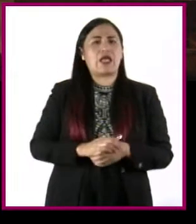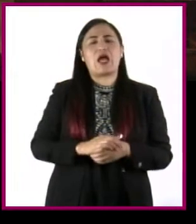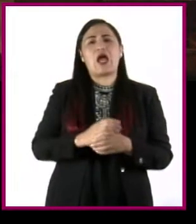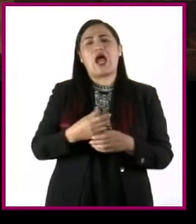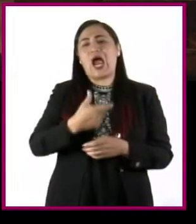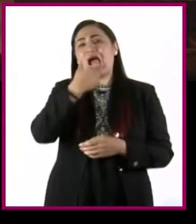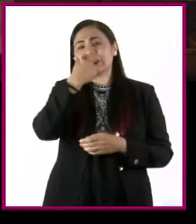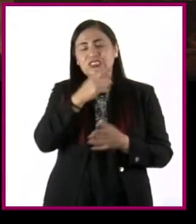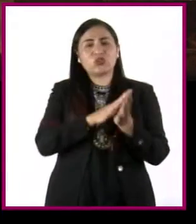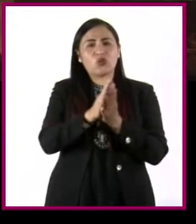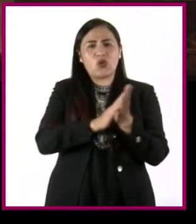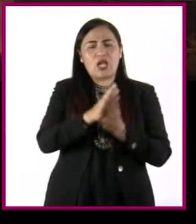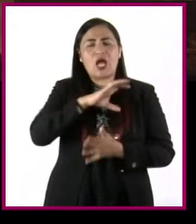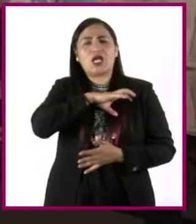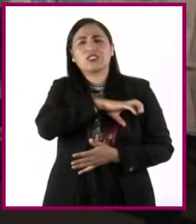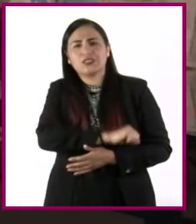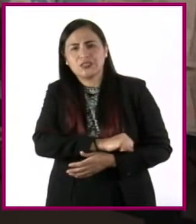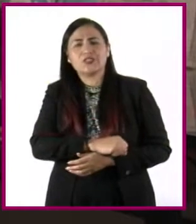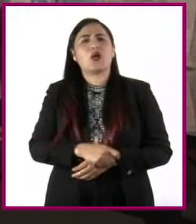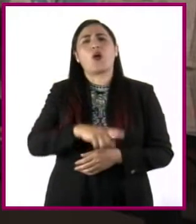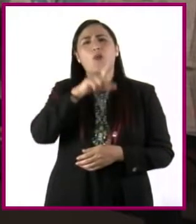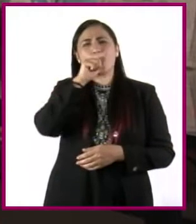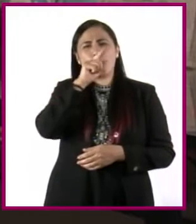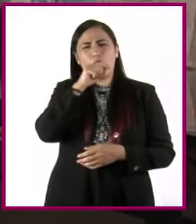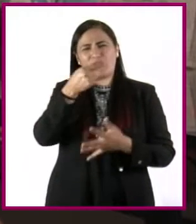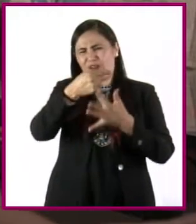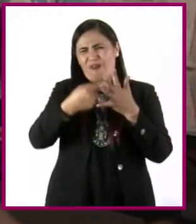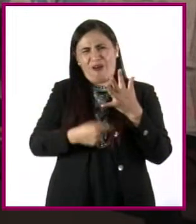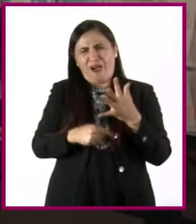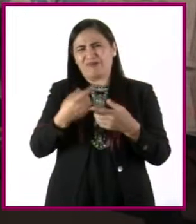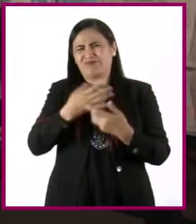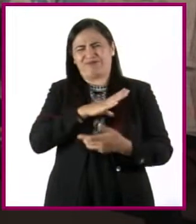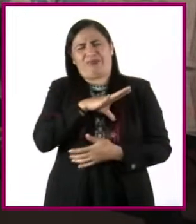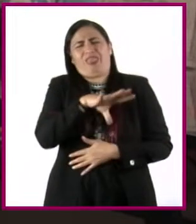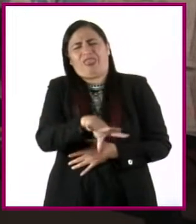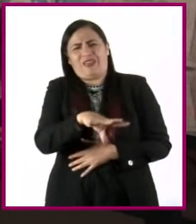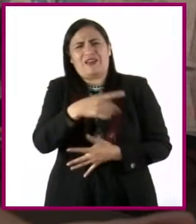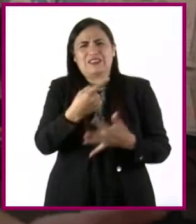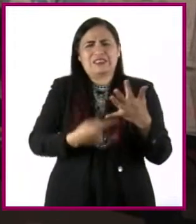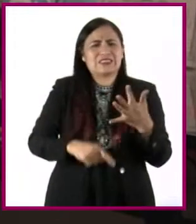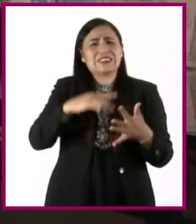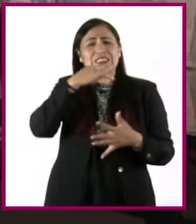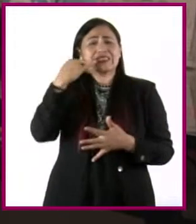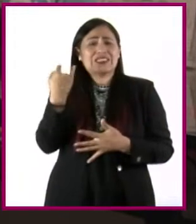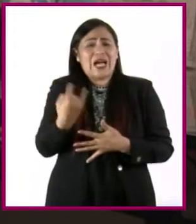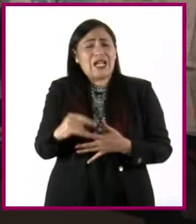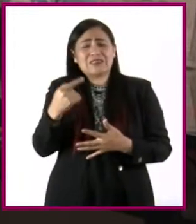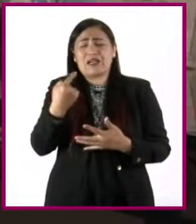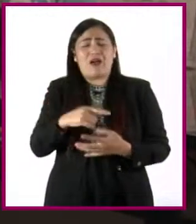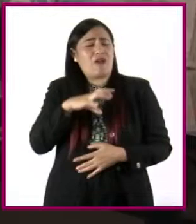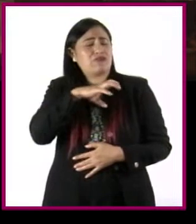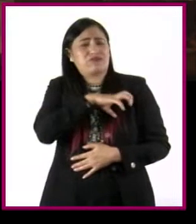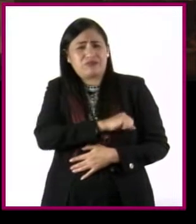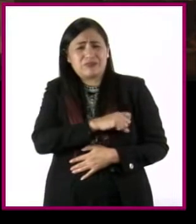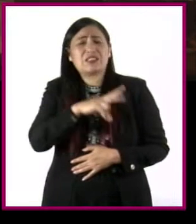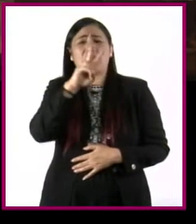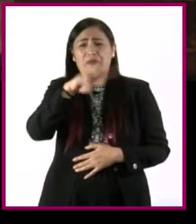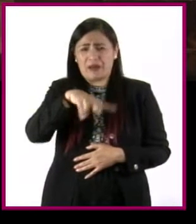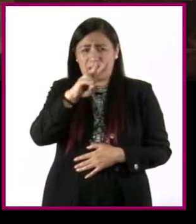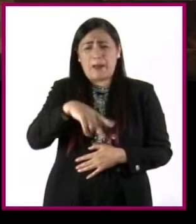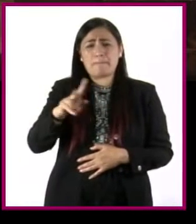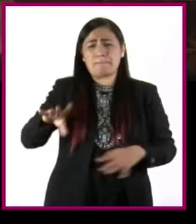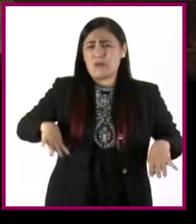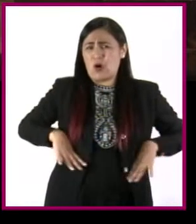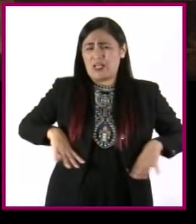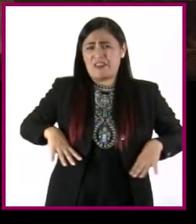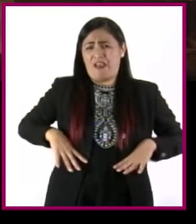chocolate, odiamos las vísceras de pollo, nos encanta la salsa borracha y sí, somos almas gemelas. Ayer por la